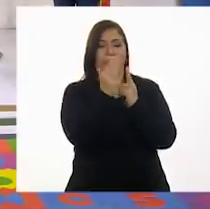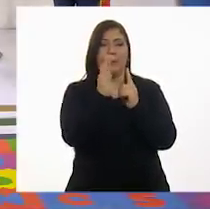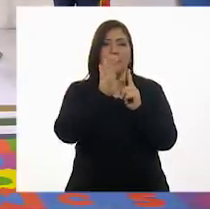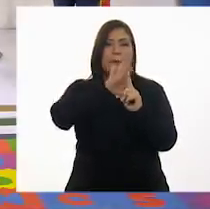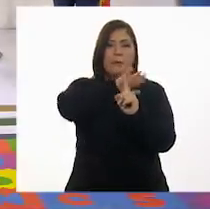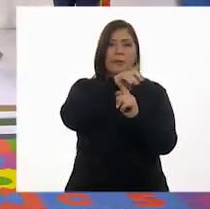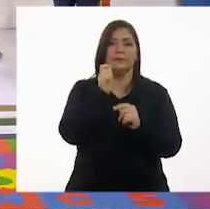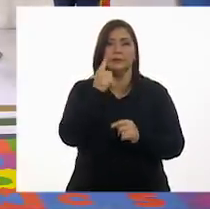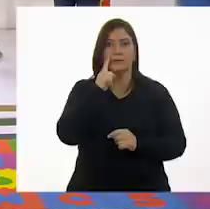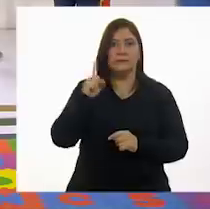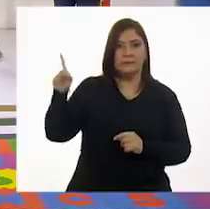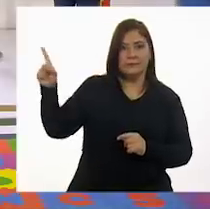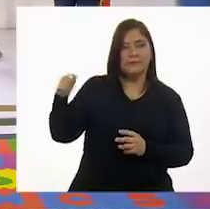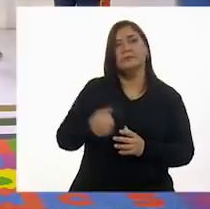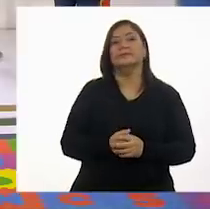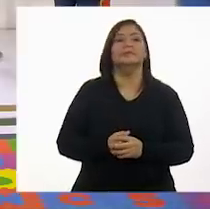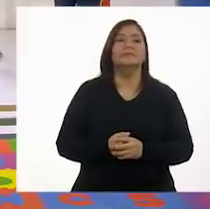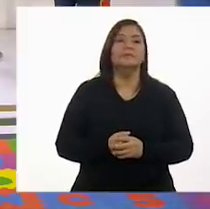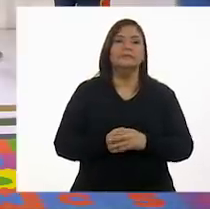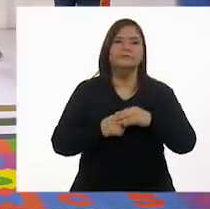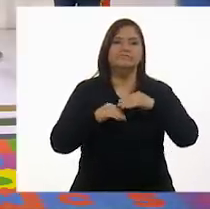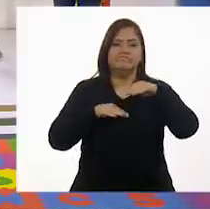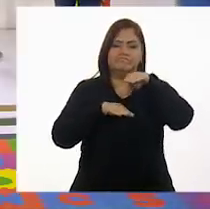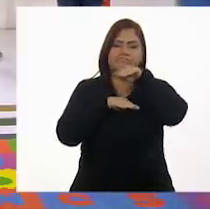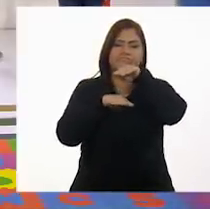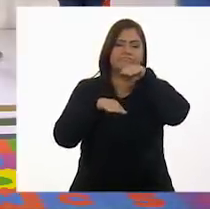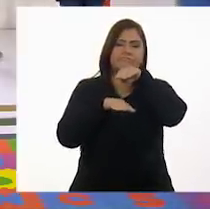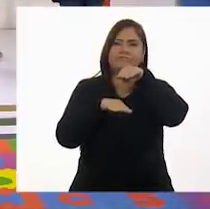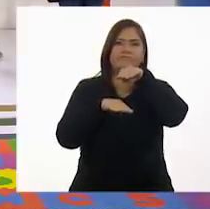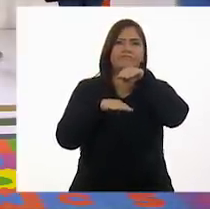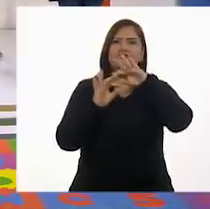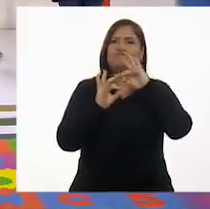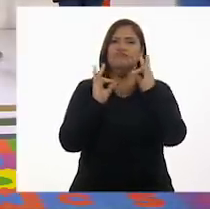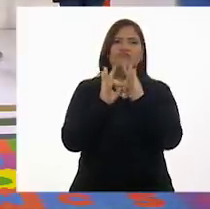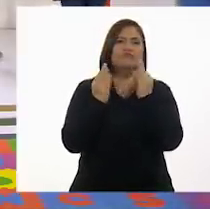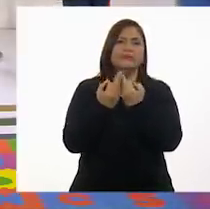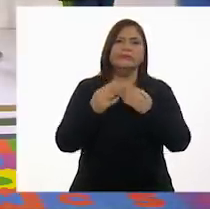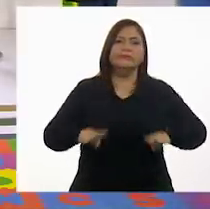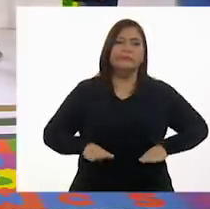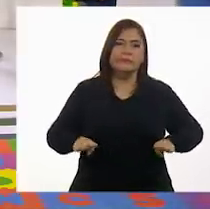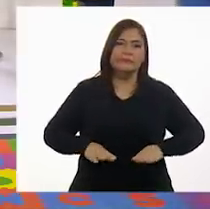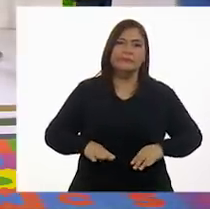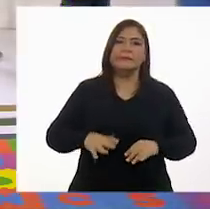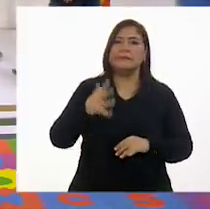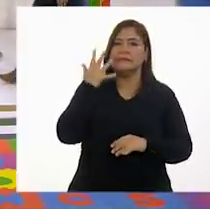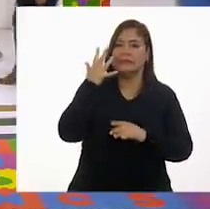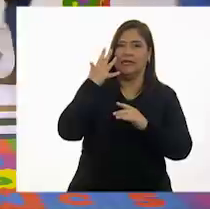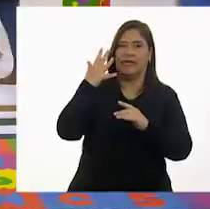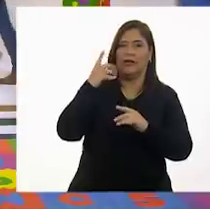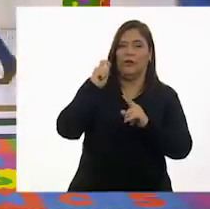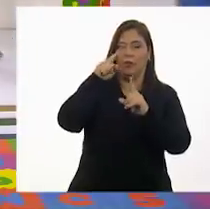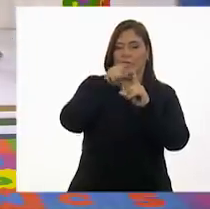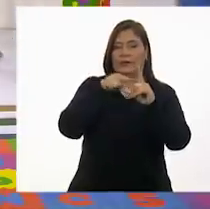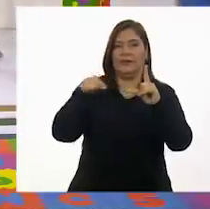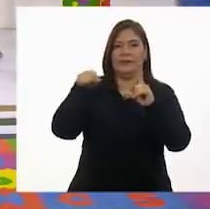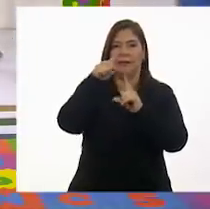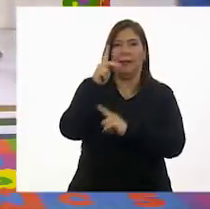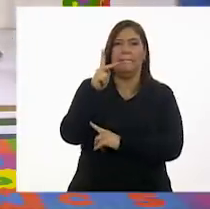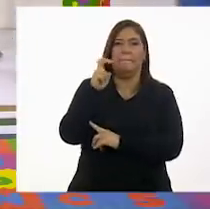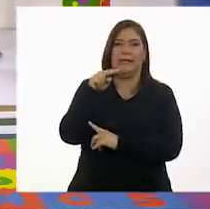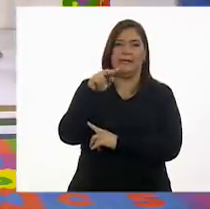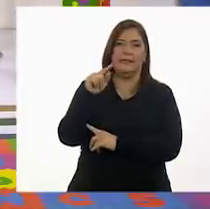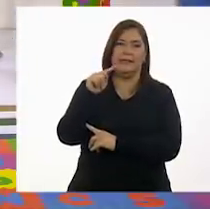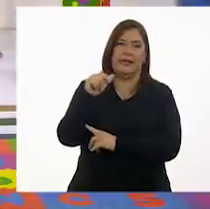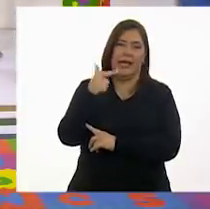muy bien. Cinco. ¿Cómo son sus bases? Son pentagonales. Pentagonales. Vamos a pegar. Mira, te las paso, acá